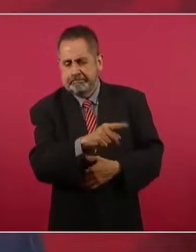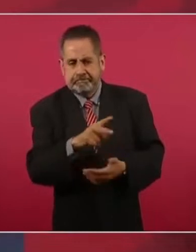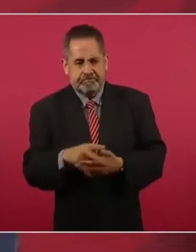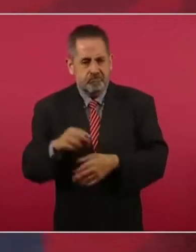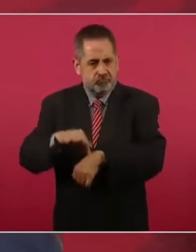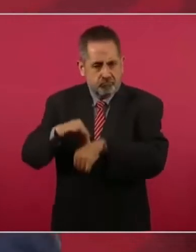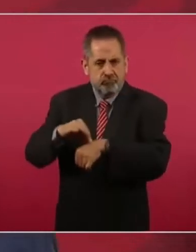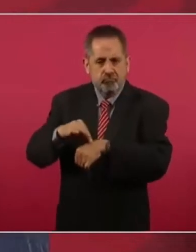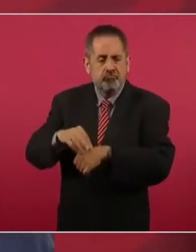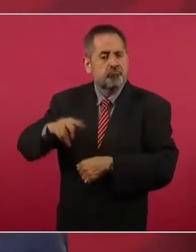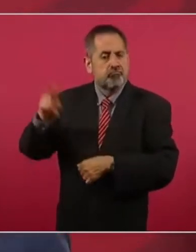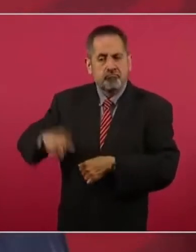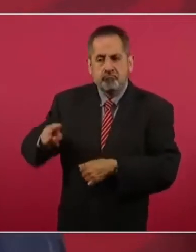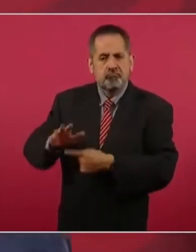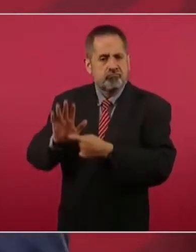Aquí es lo que